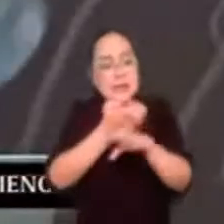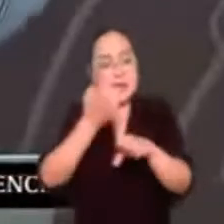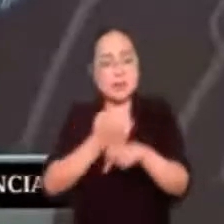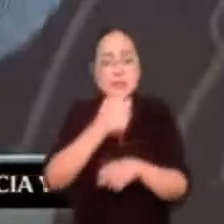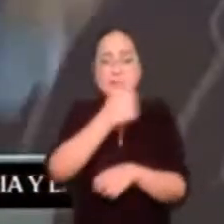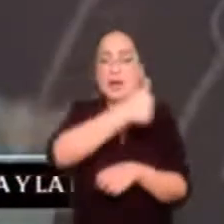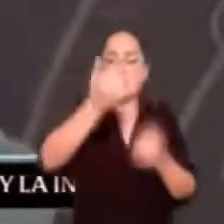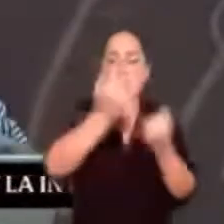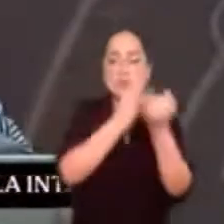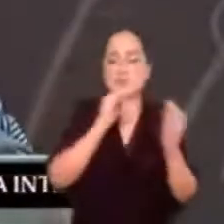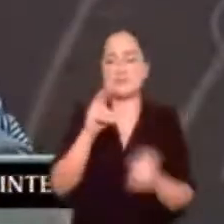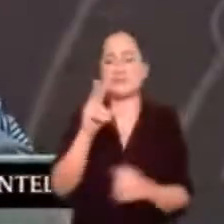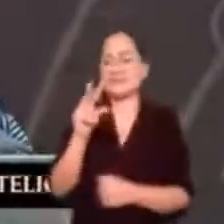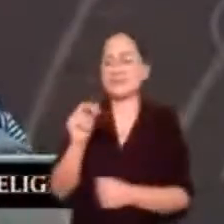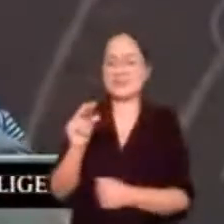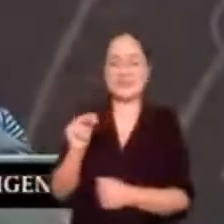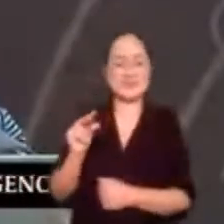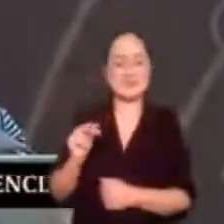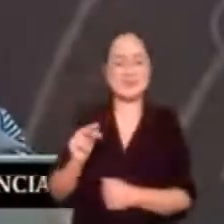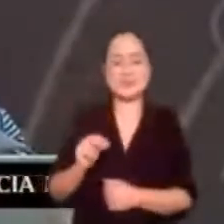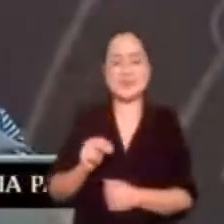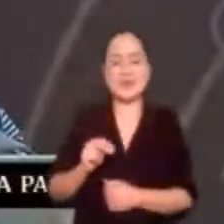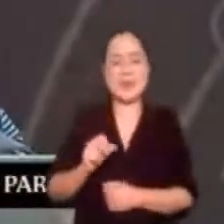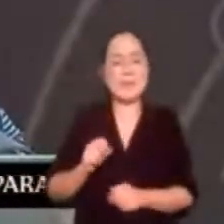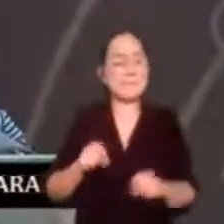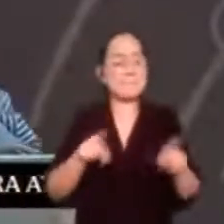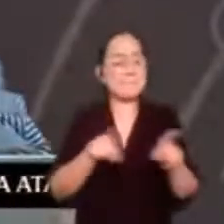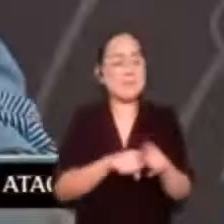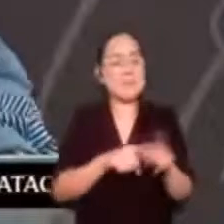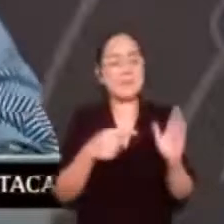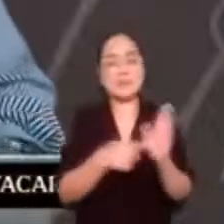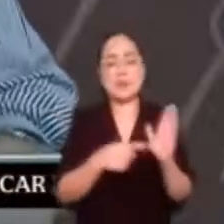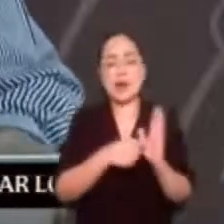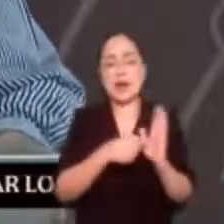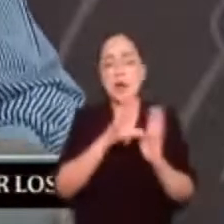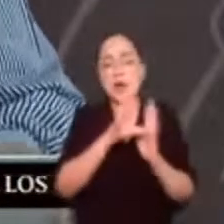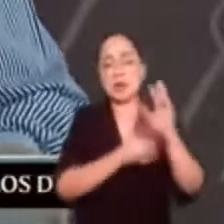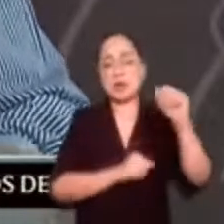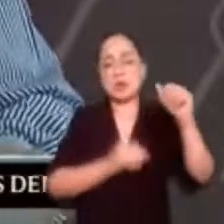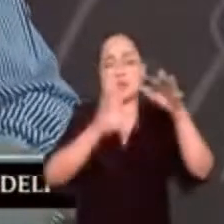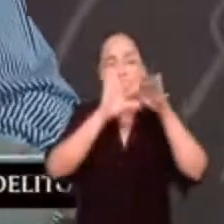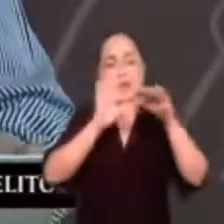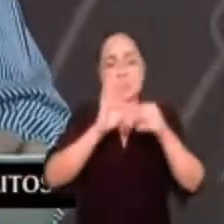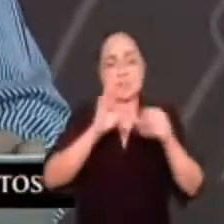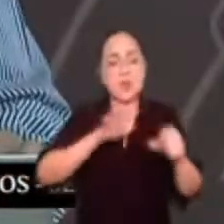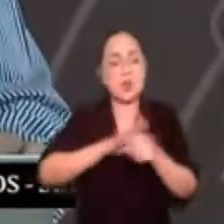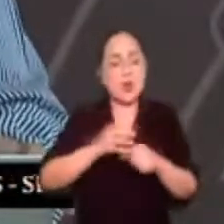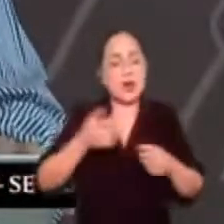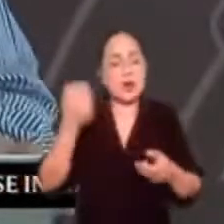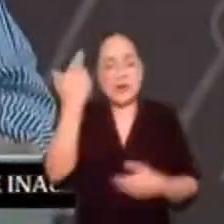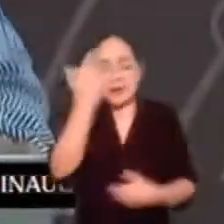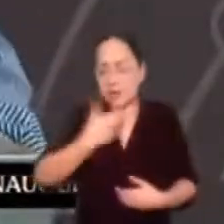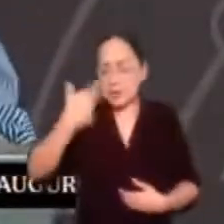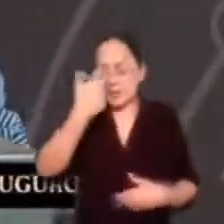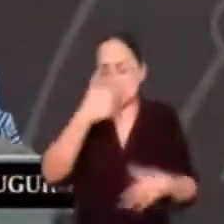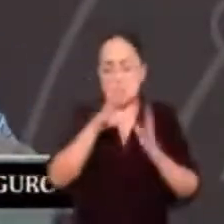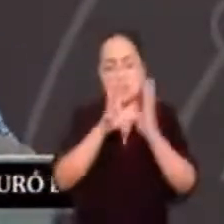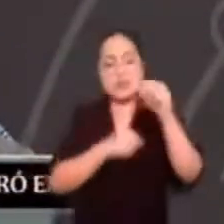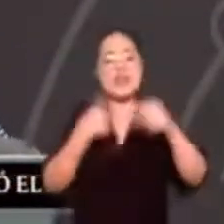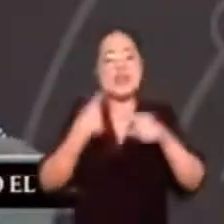realidad la misma Constitución establece esos controles, el control de la constitucionalidad. Es la que